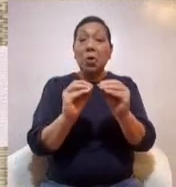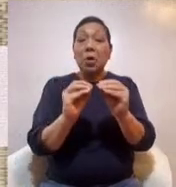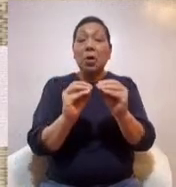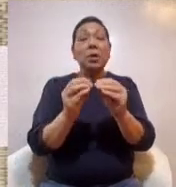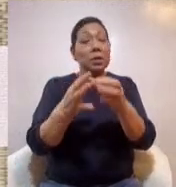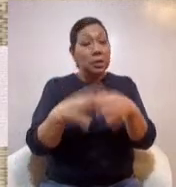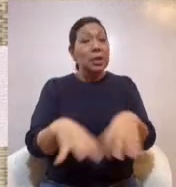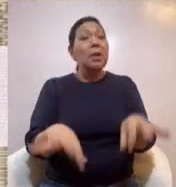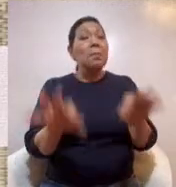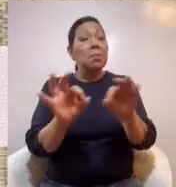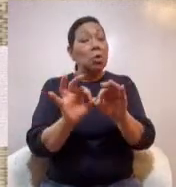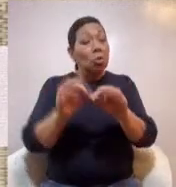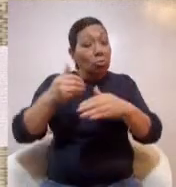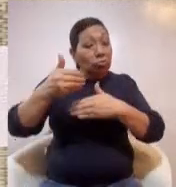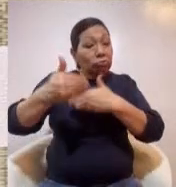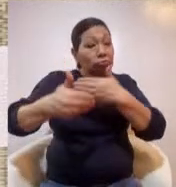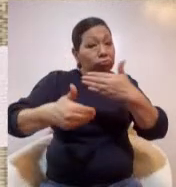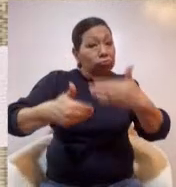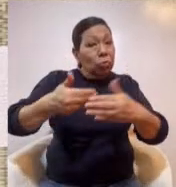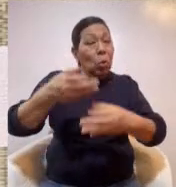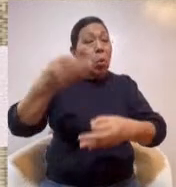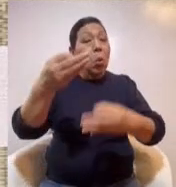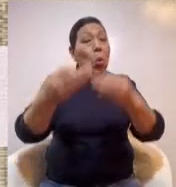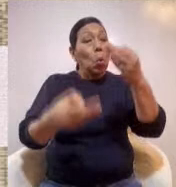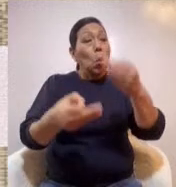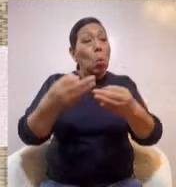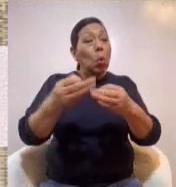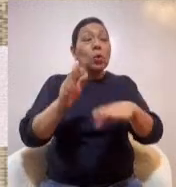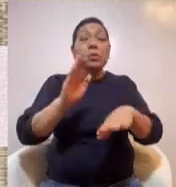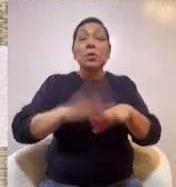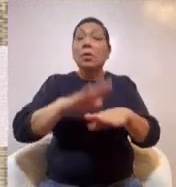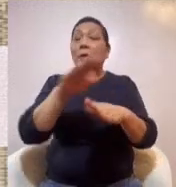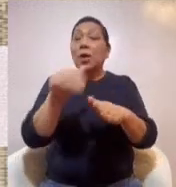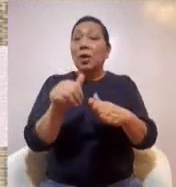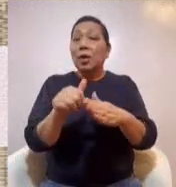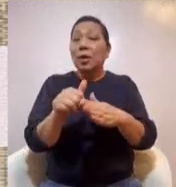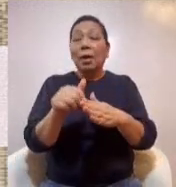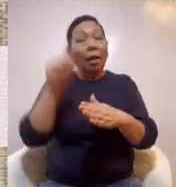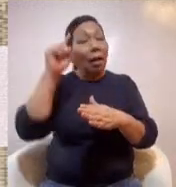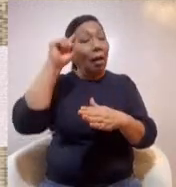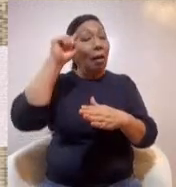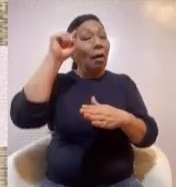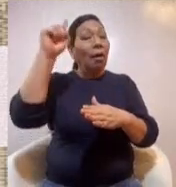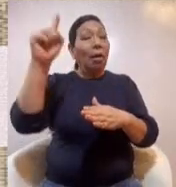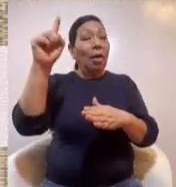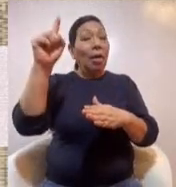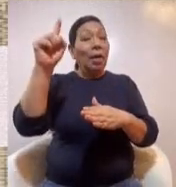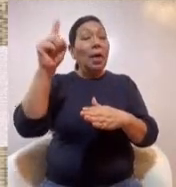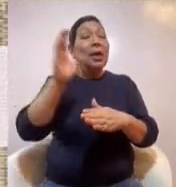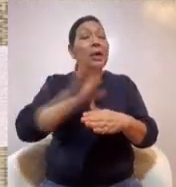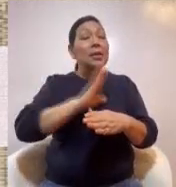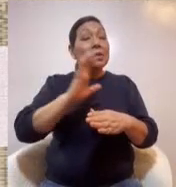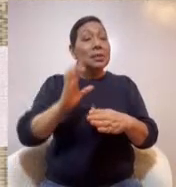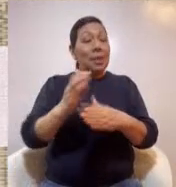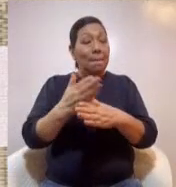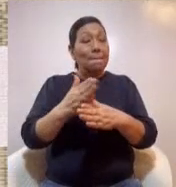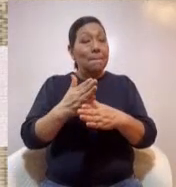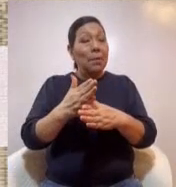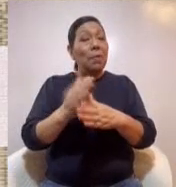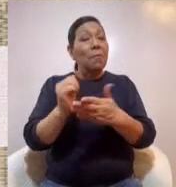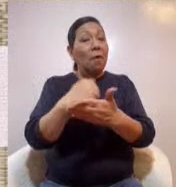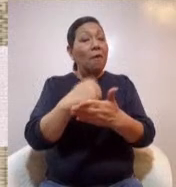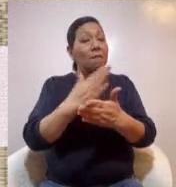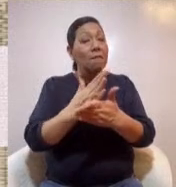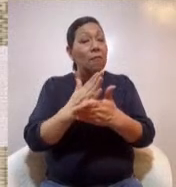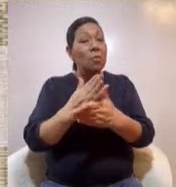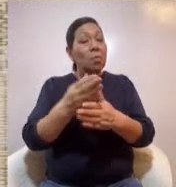de relieve los importantes avances en el marco jurídico y sobre todo en la creación por los Estados parte